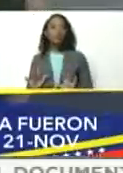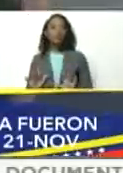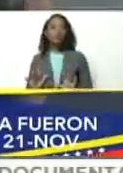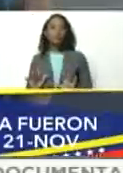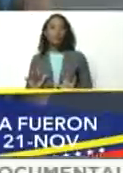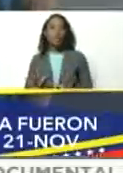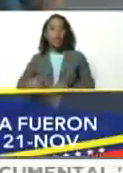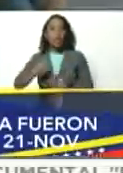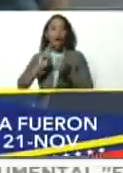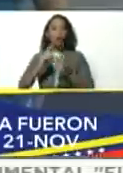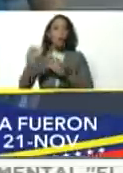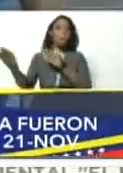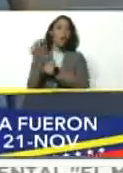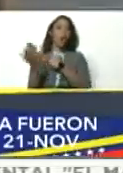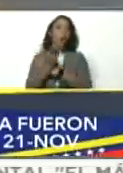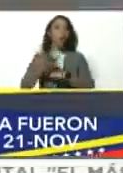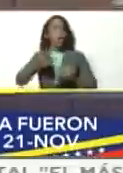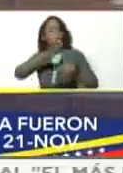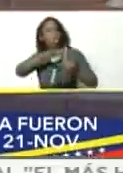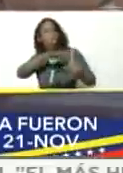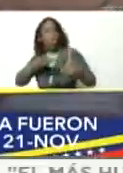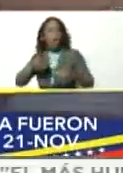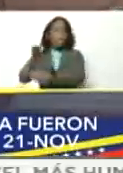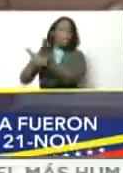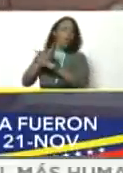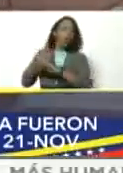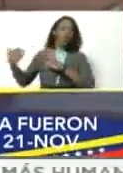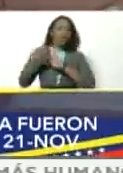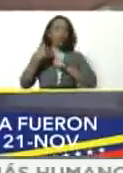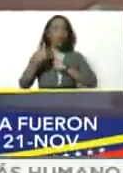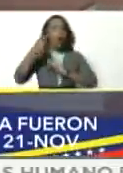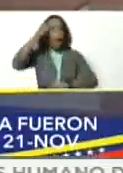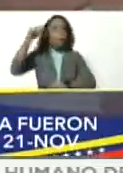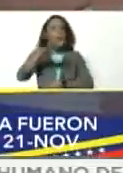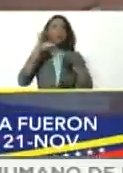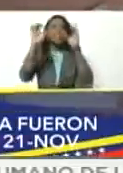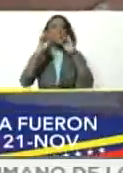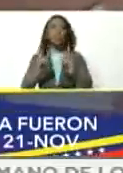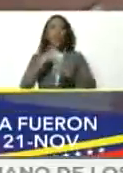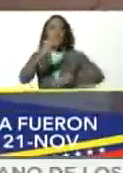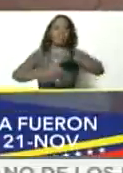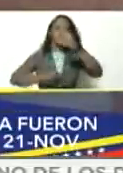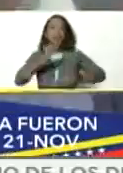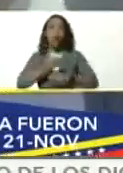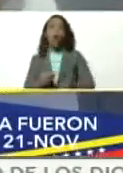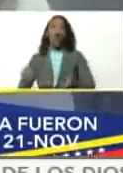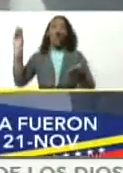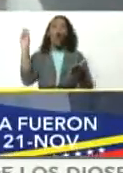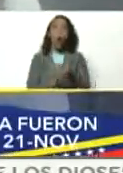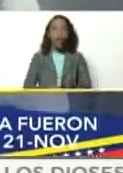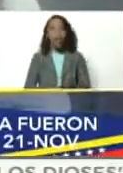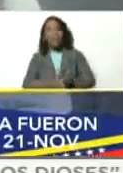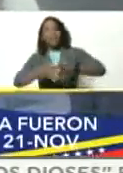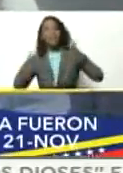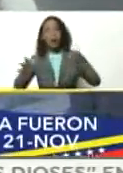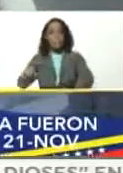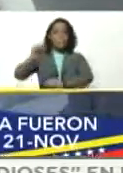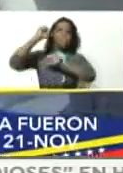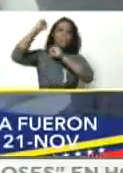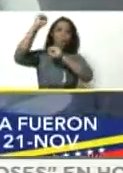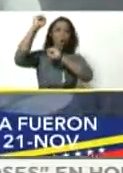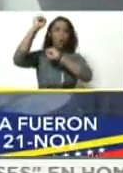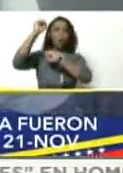con sanciones, persecución, bloqueo, el pueblo decidió y hemos obtenido otra gran victoria,